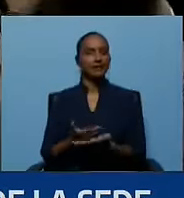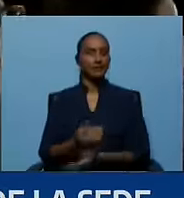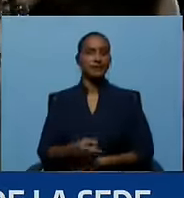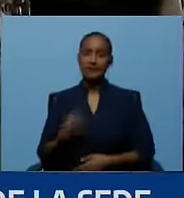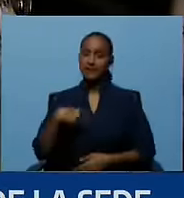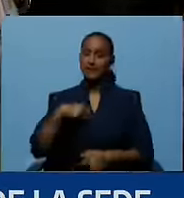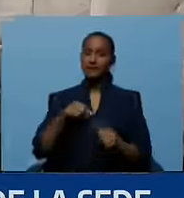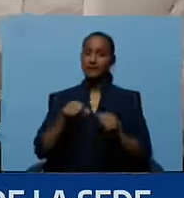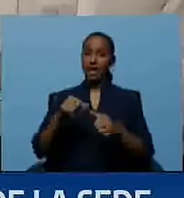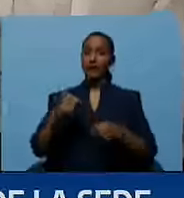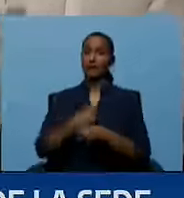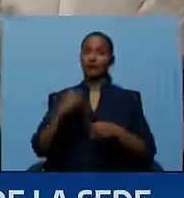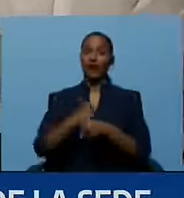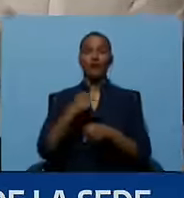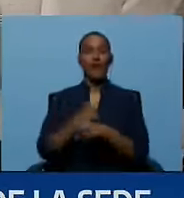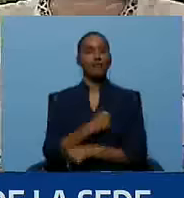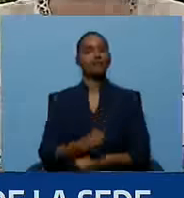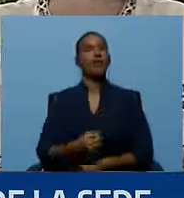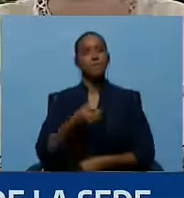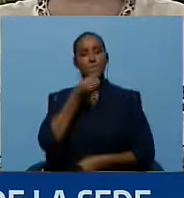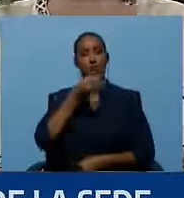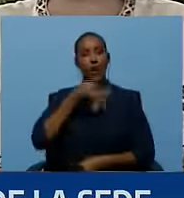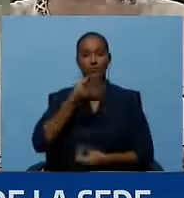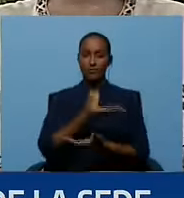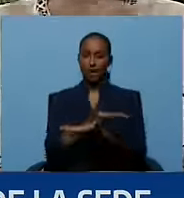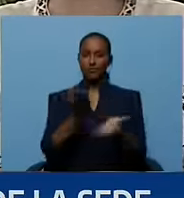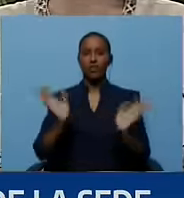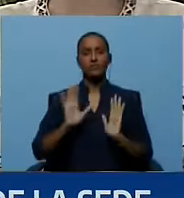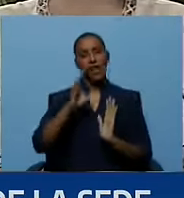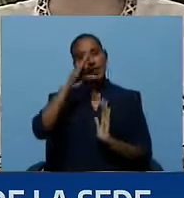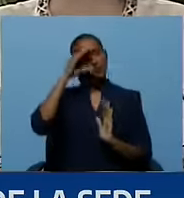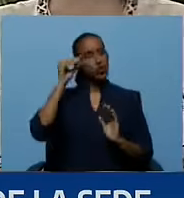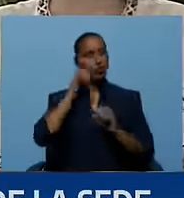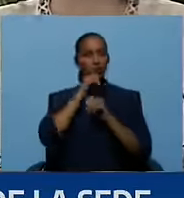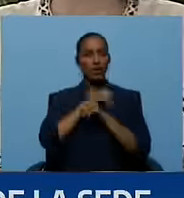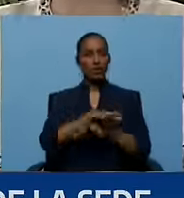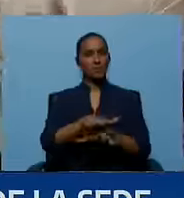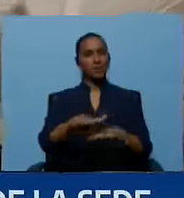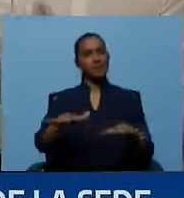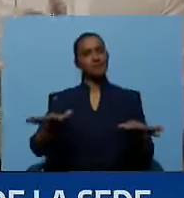construyendo. Buenas tardes, pues, a todos. Que Dios me los bendiga.